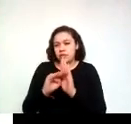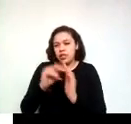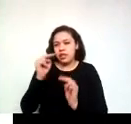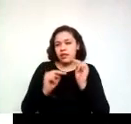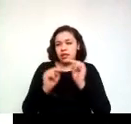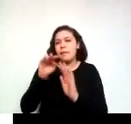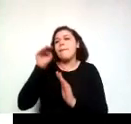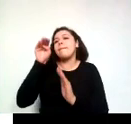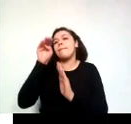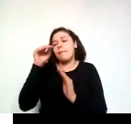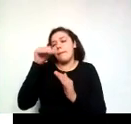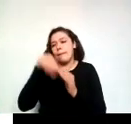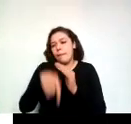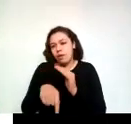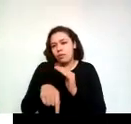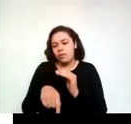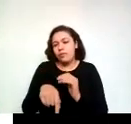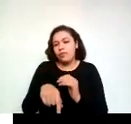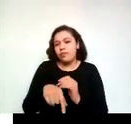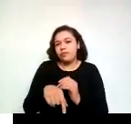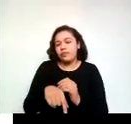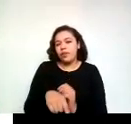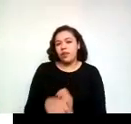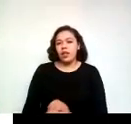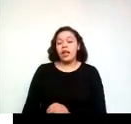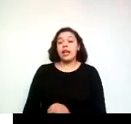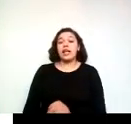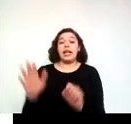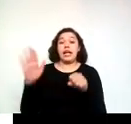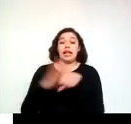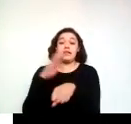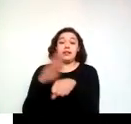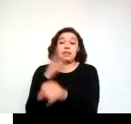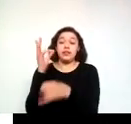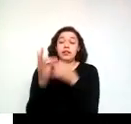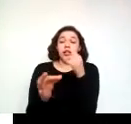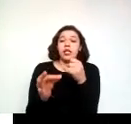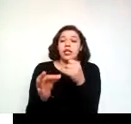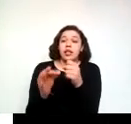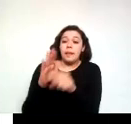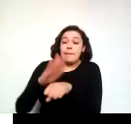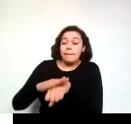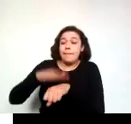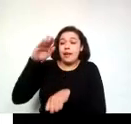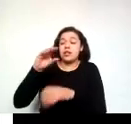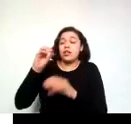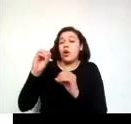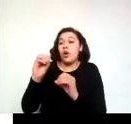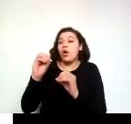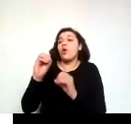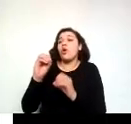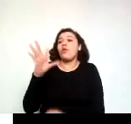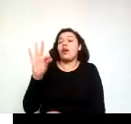bajo. Si la calificación final es mayor o igual que 45,